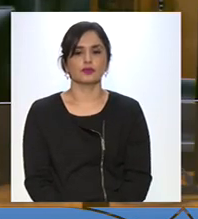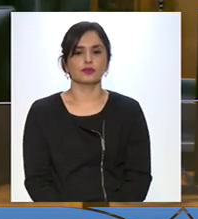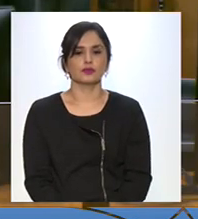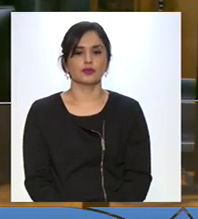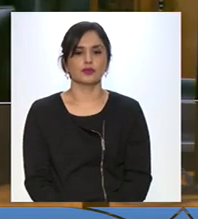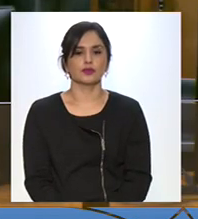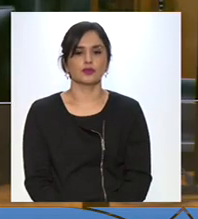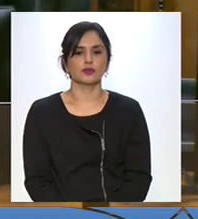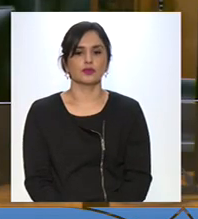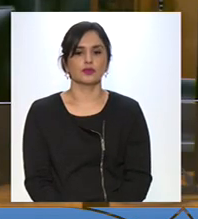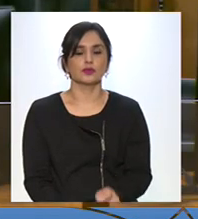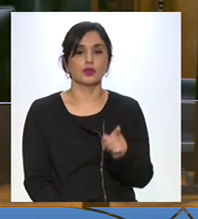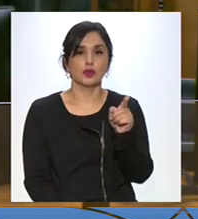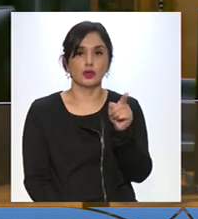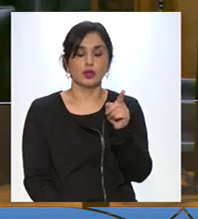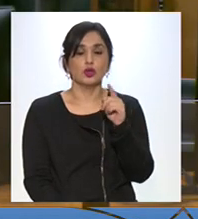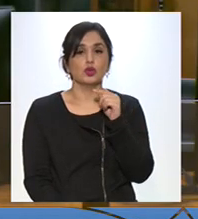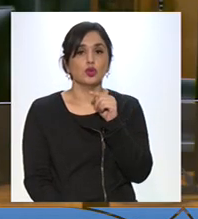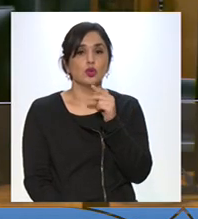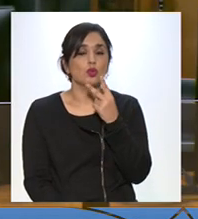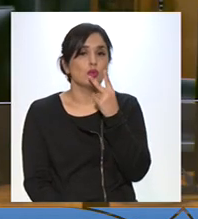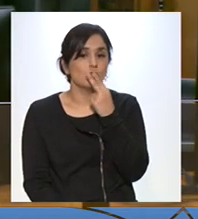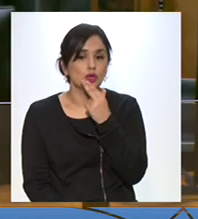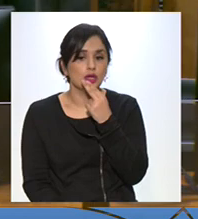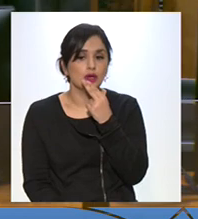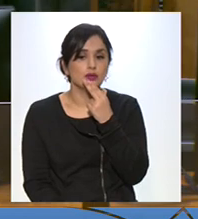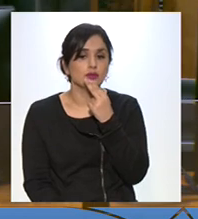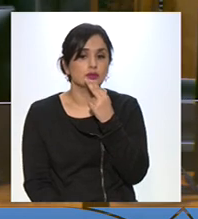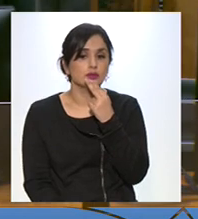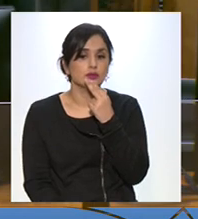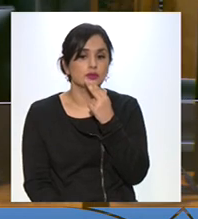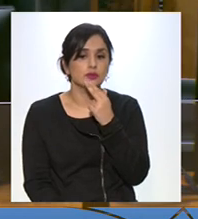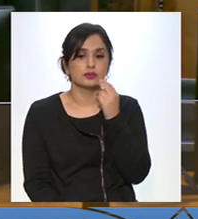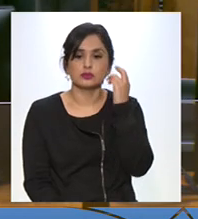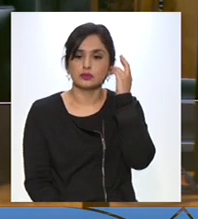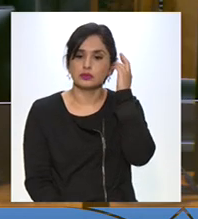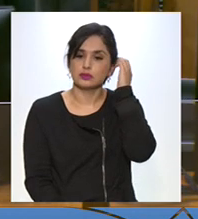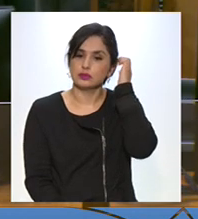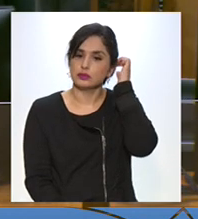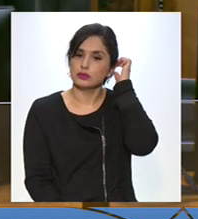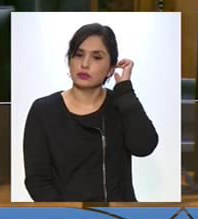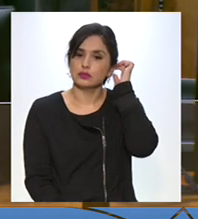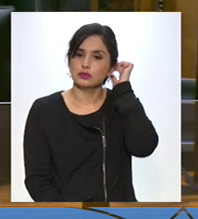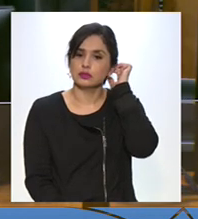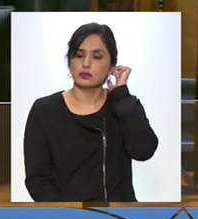Carlos, estás muteado. Activa el micrófono.